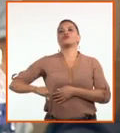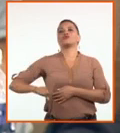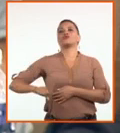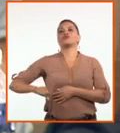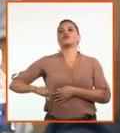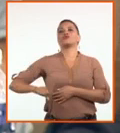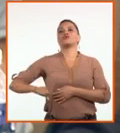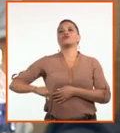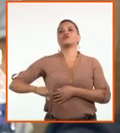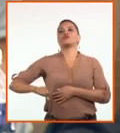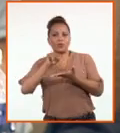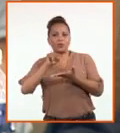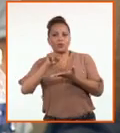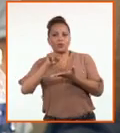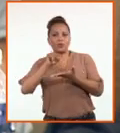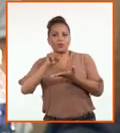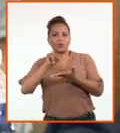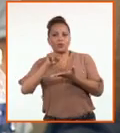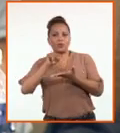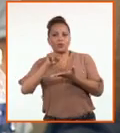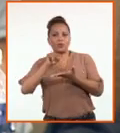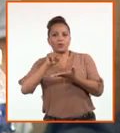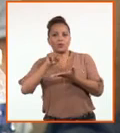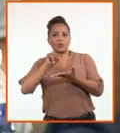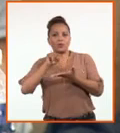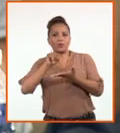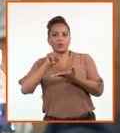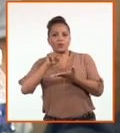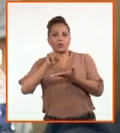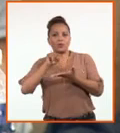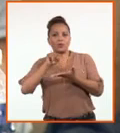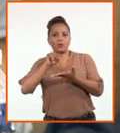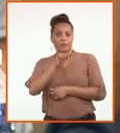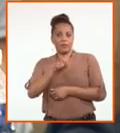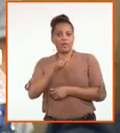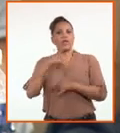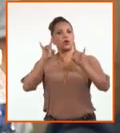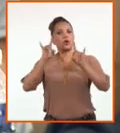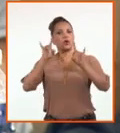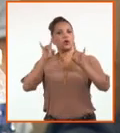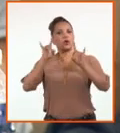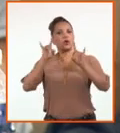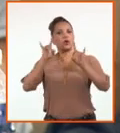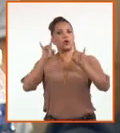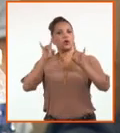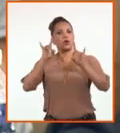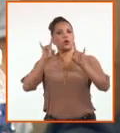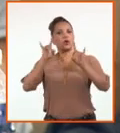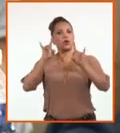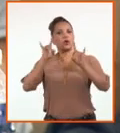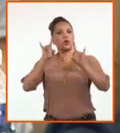régimen imperante, y que por tanto la universidad se transformaría en la